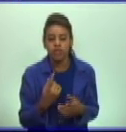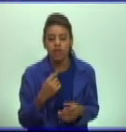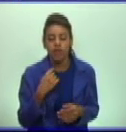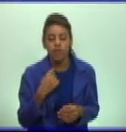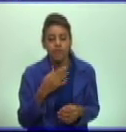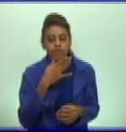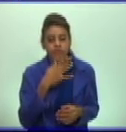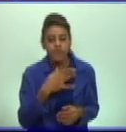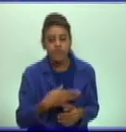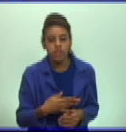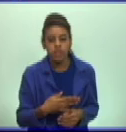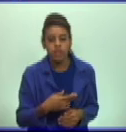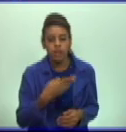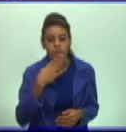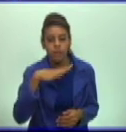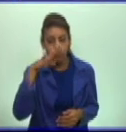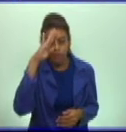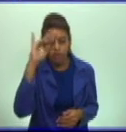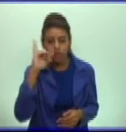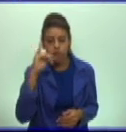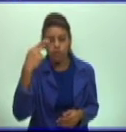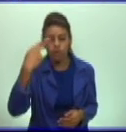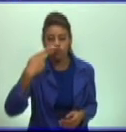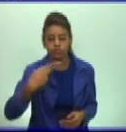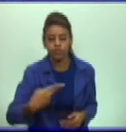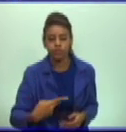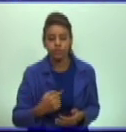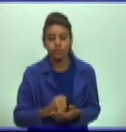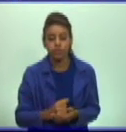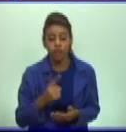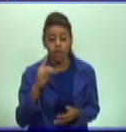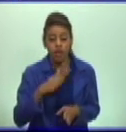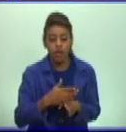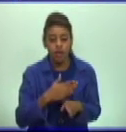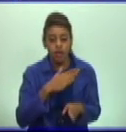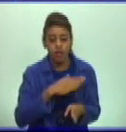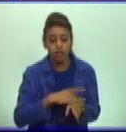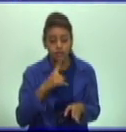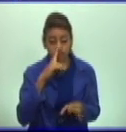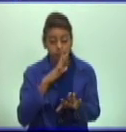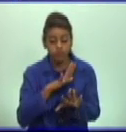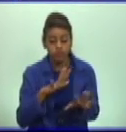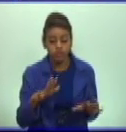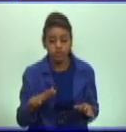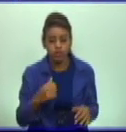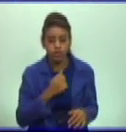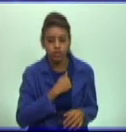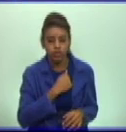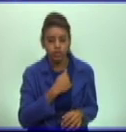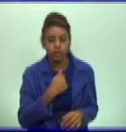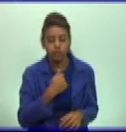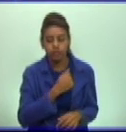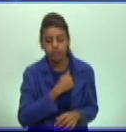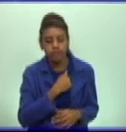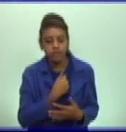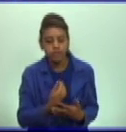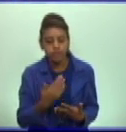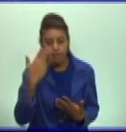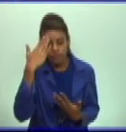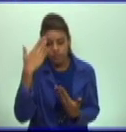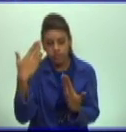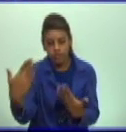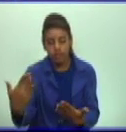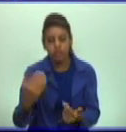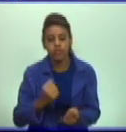patria es humanidad. Antes de culminar nuestro encuentro, yo quiero entonces